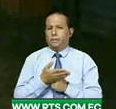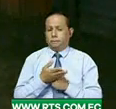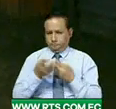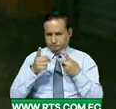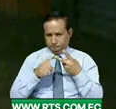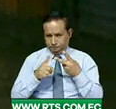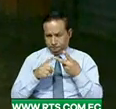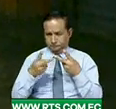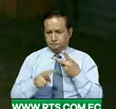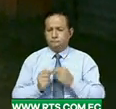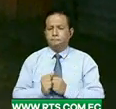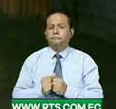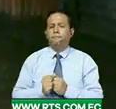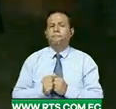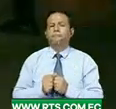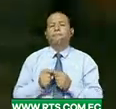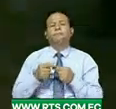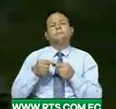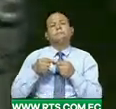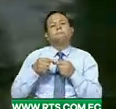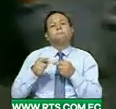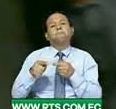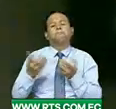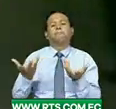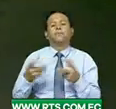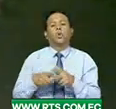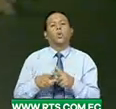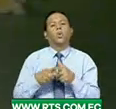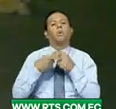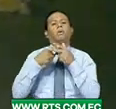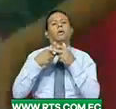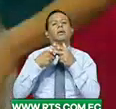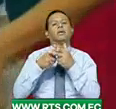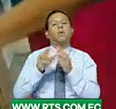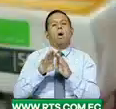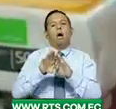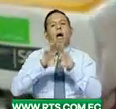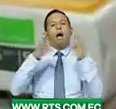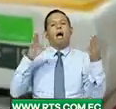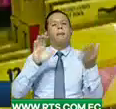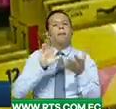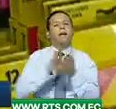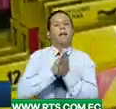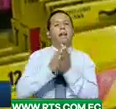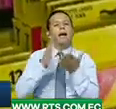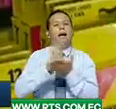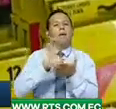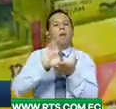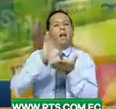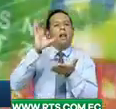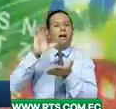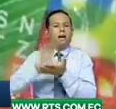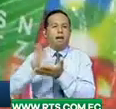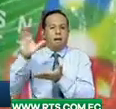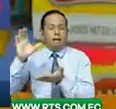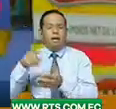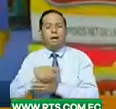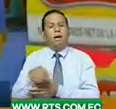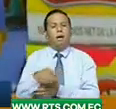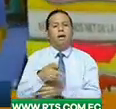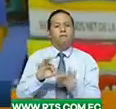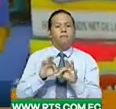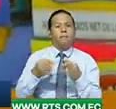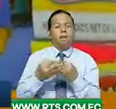Además, a pocos días del inicio de clases en el régimen Costa, los padres de